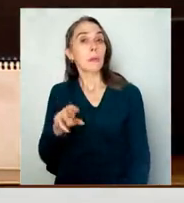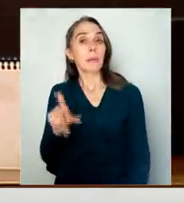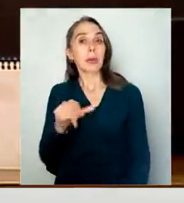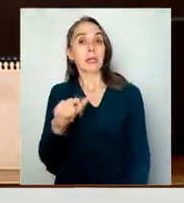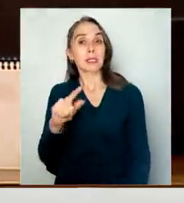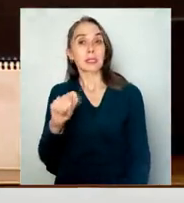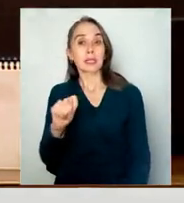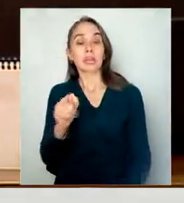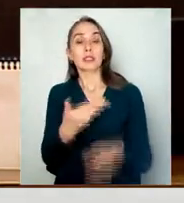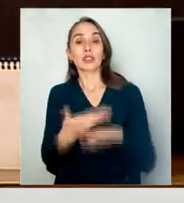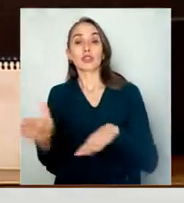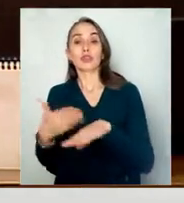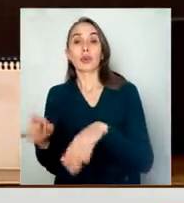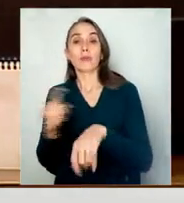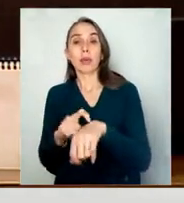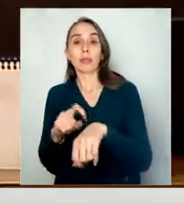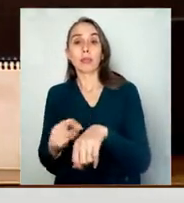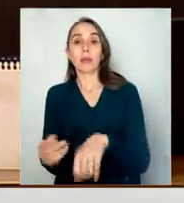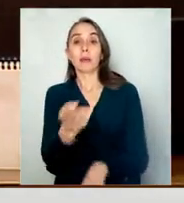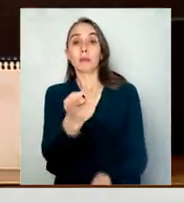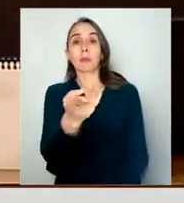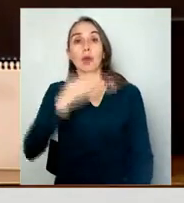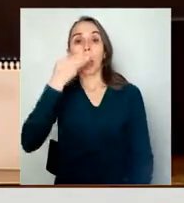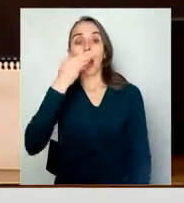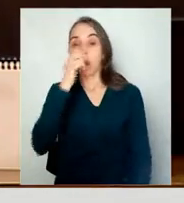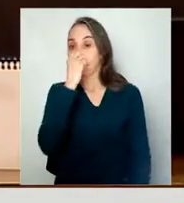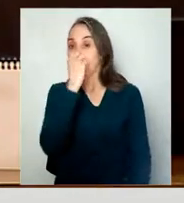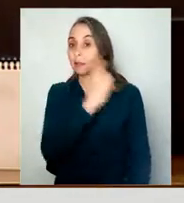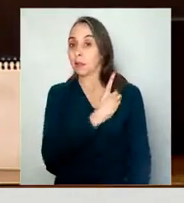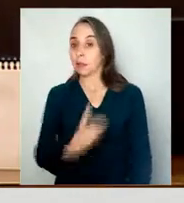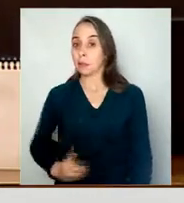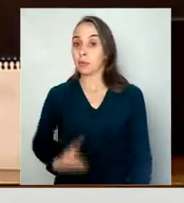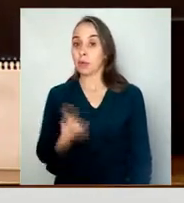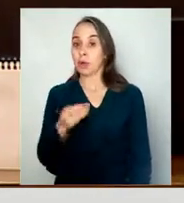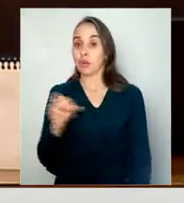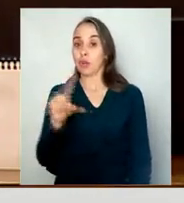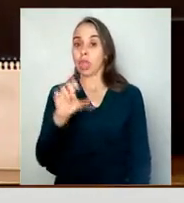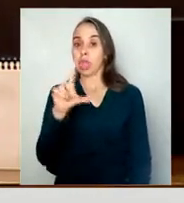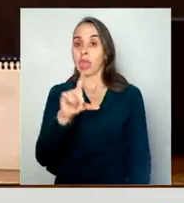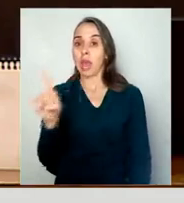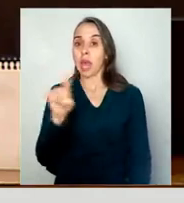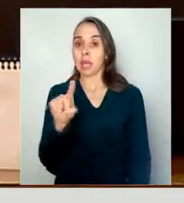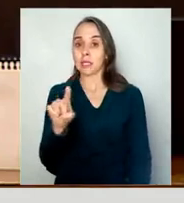resto del tiempo le corresponde el turno a la diputada Marta González adelante diputada